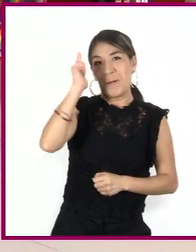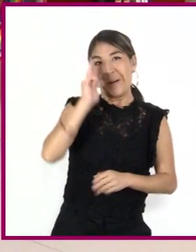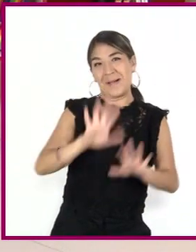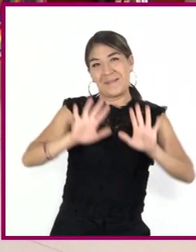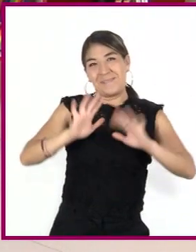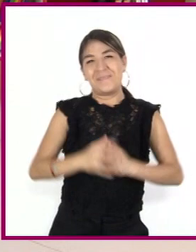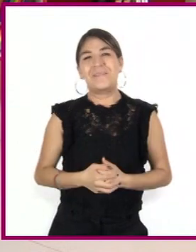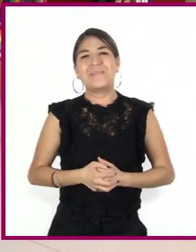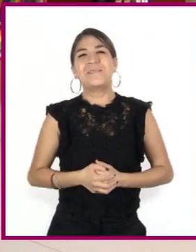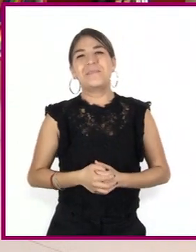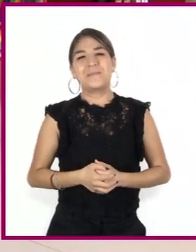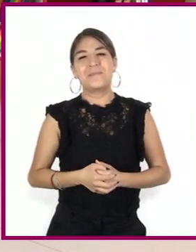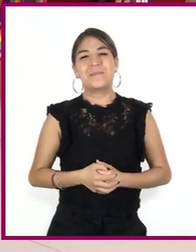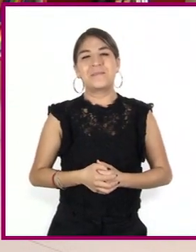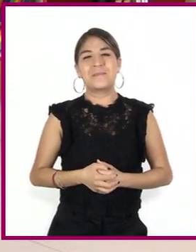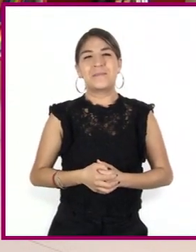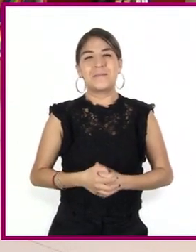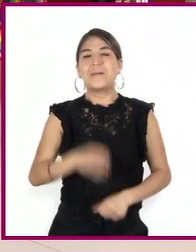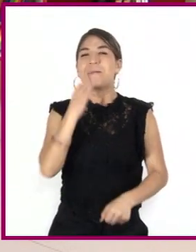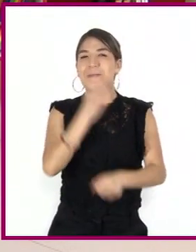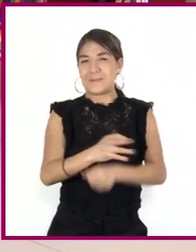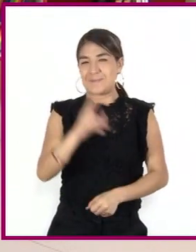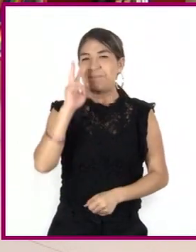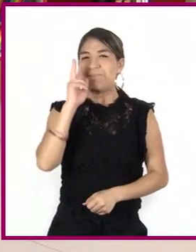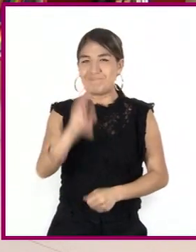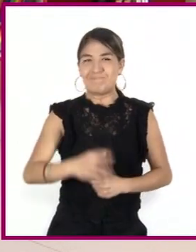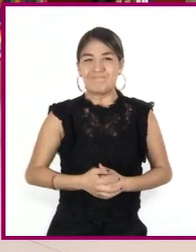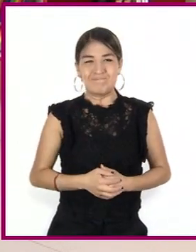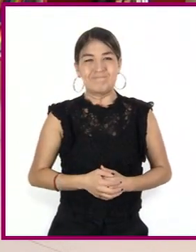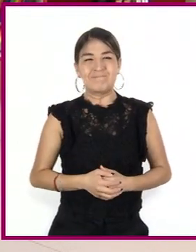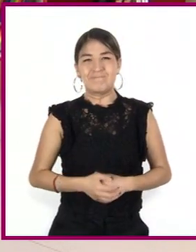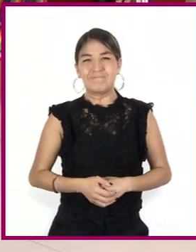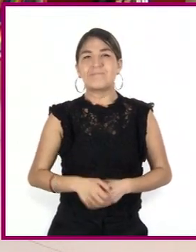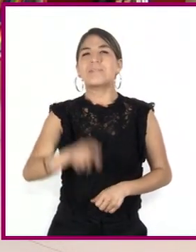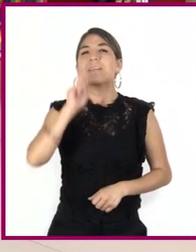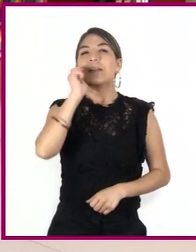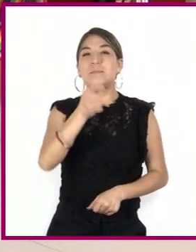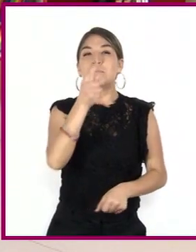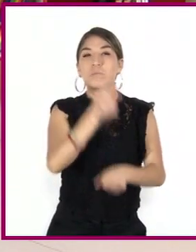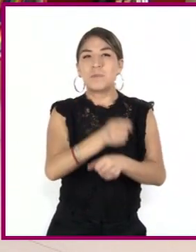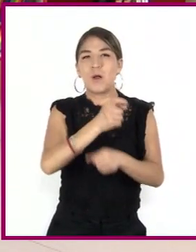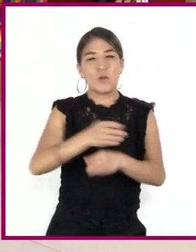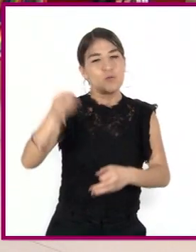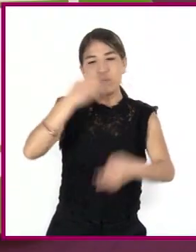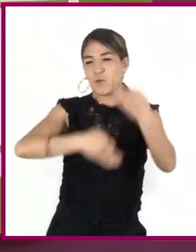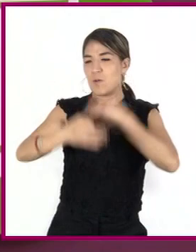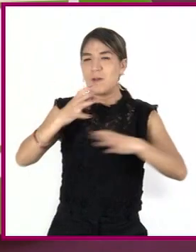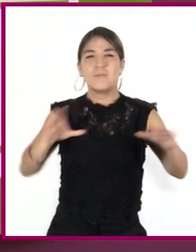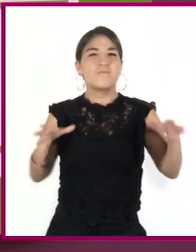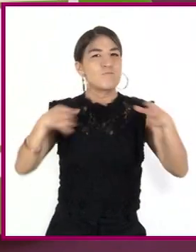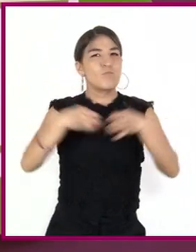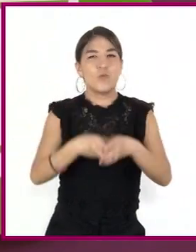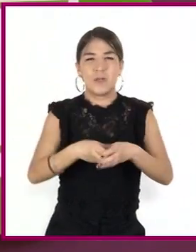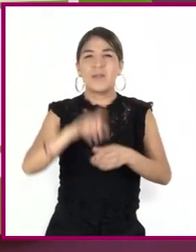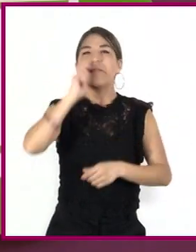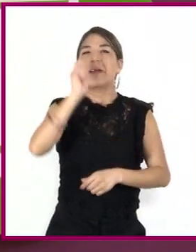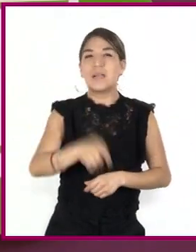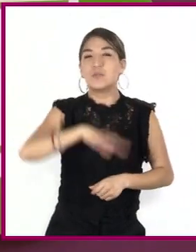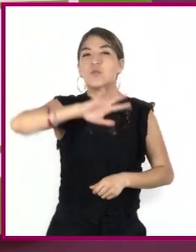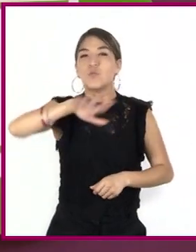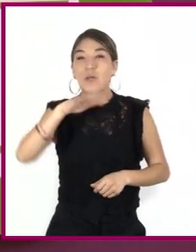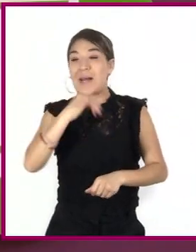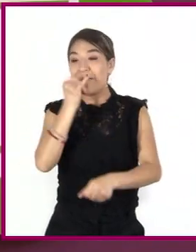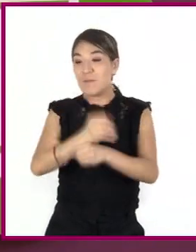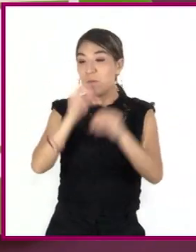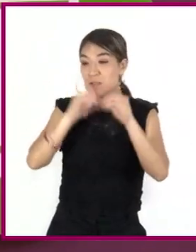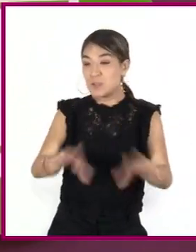sí. Pues mira, la primera involucra a la comunidad. Después de buscar información, considero que